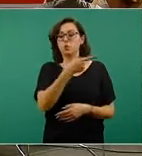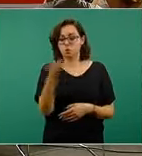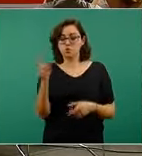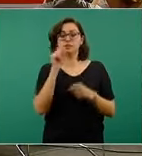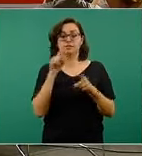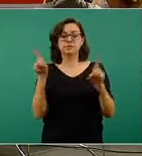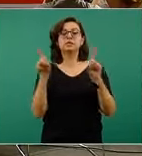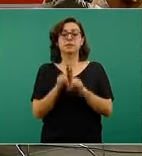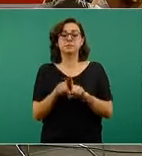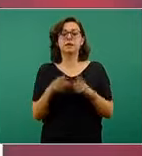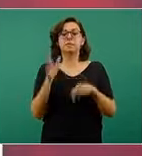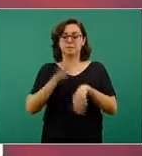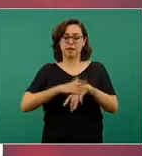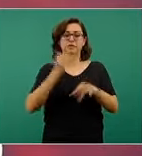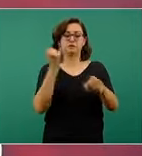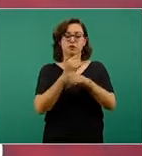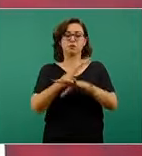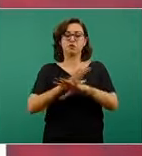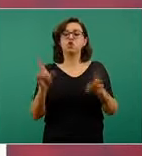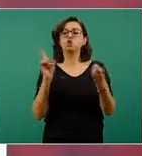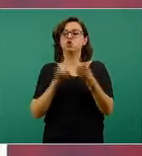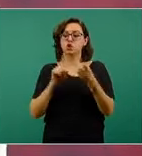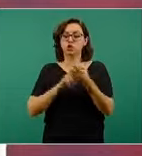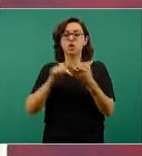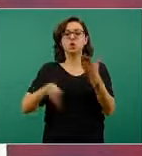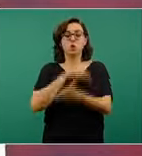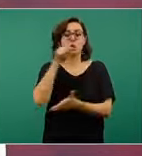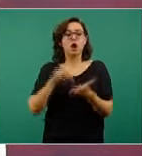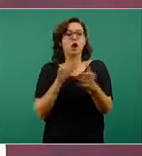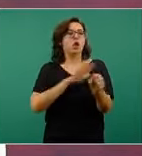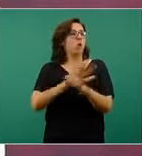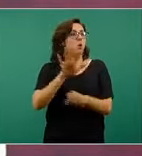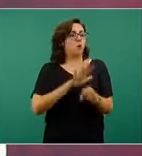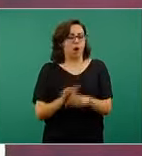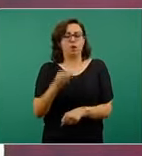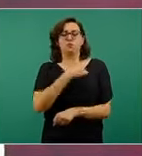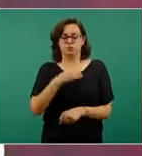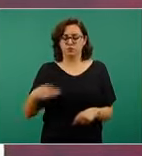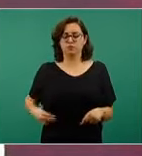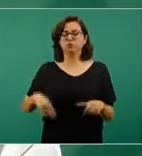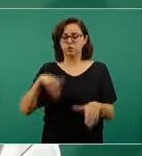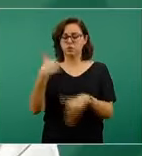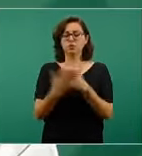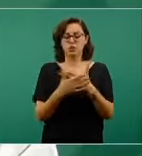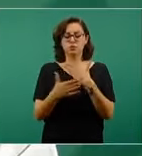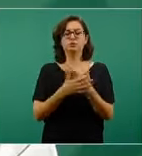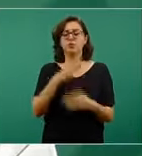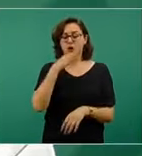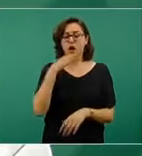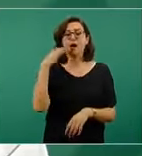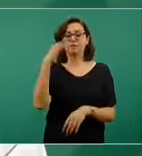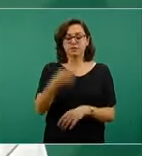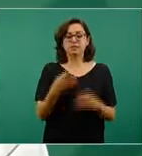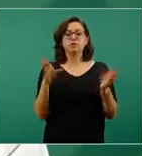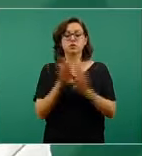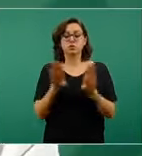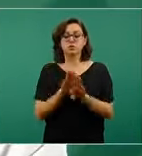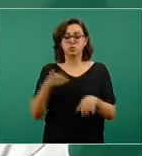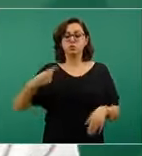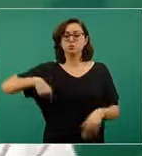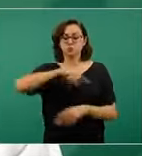comunicadores, mayores detalles sobre la localización municipal y la mecánica que seguimos para tomar decisiones al